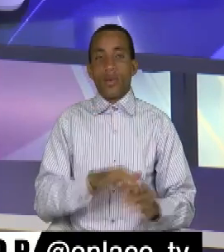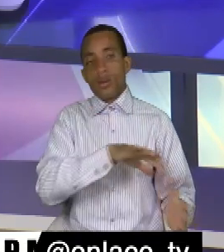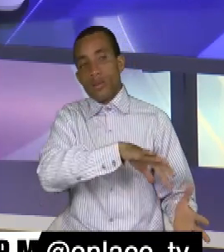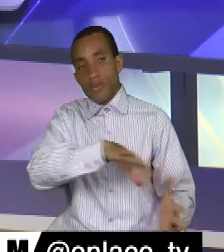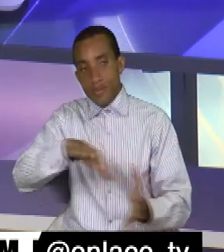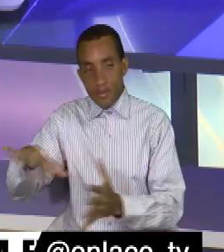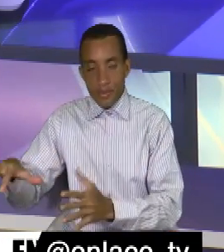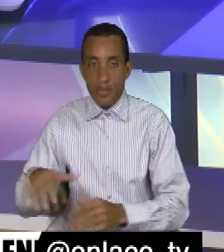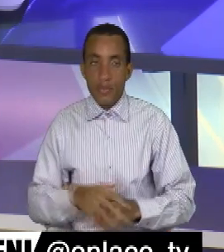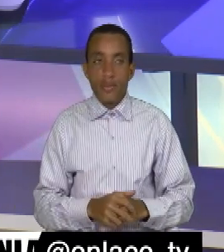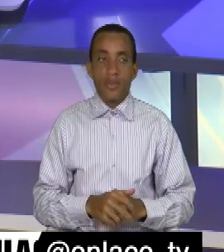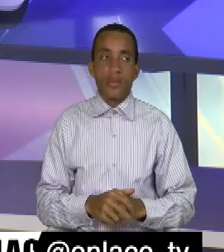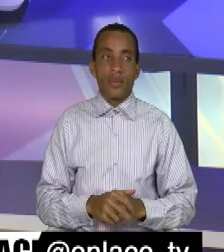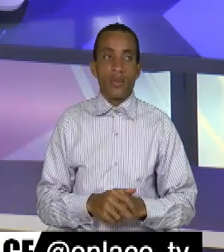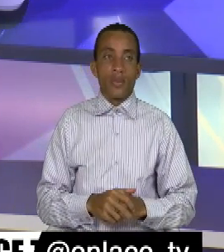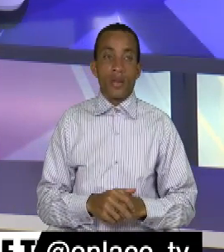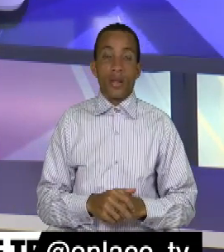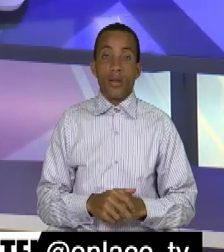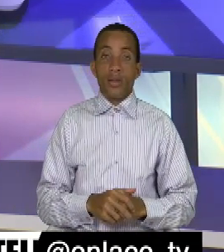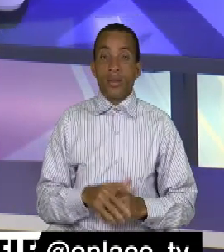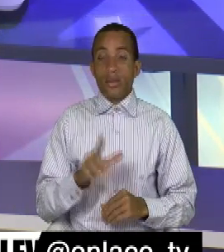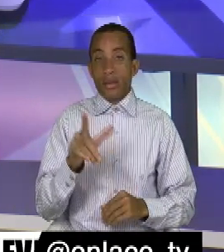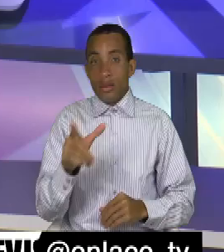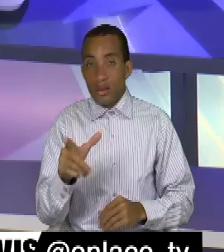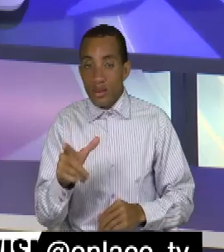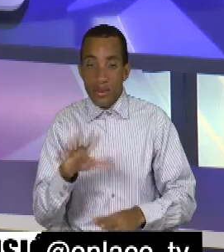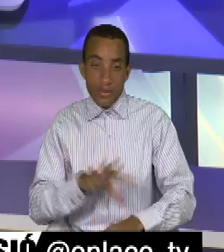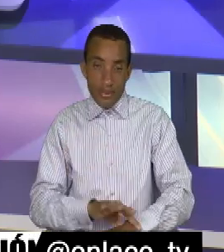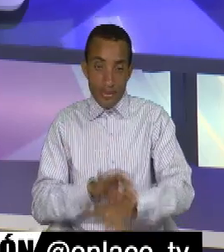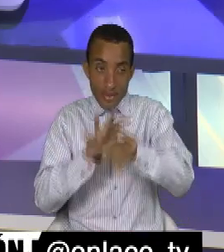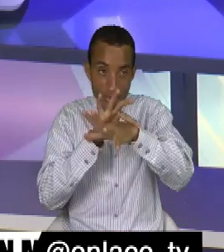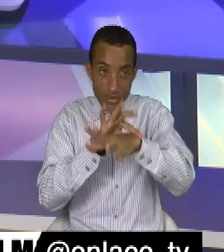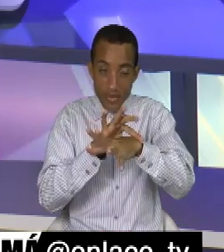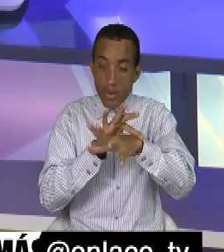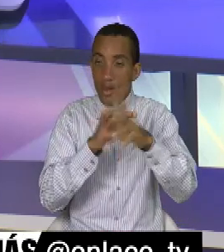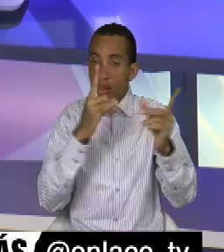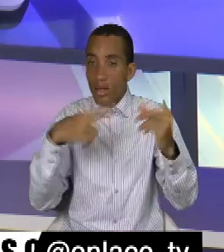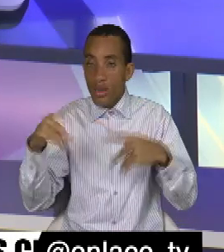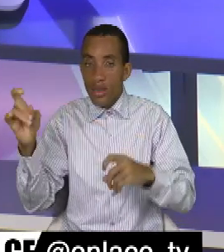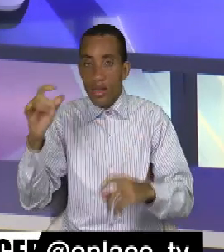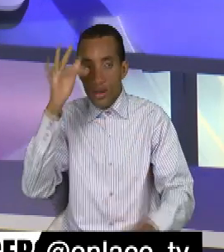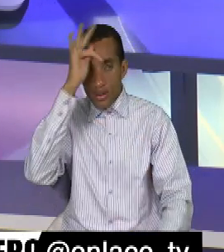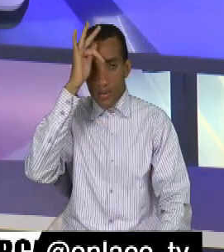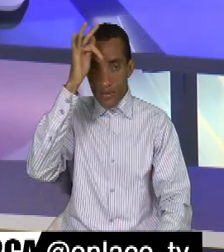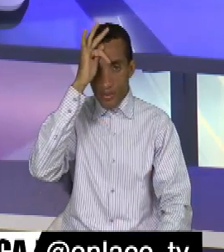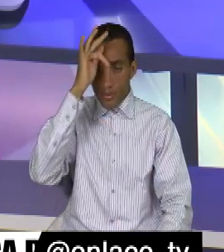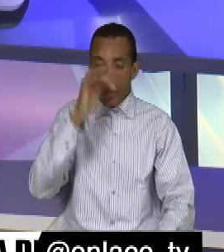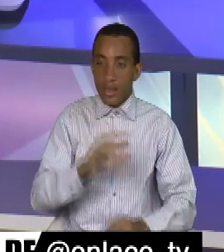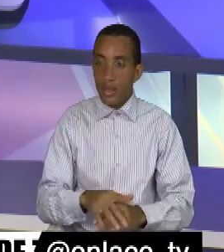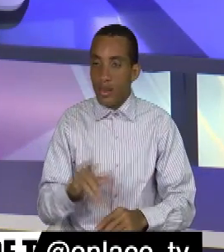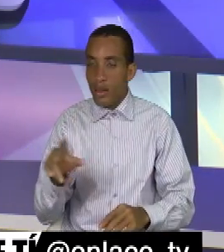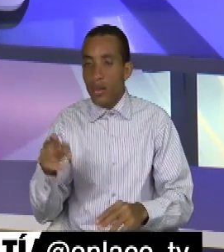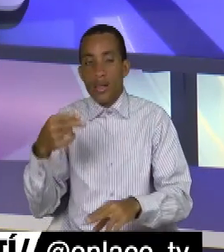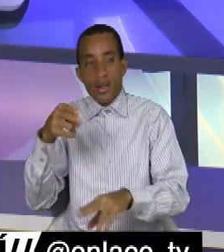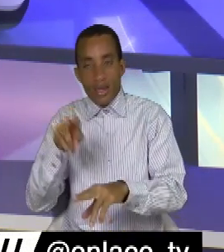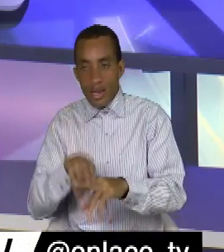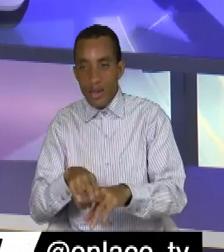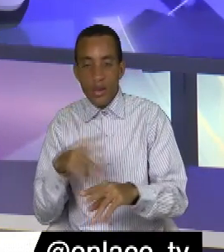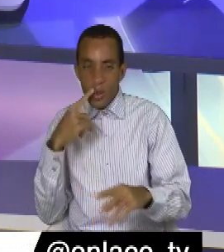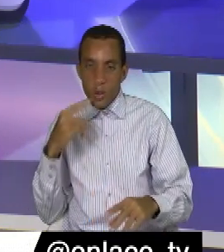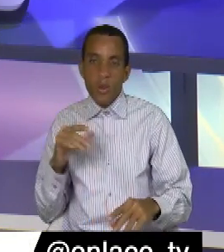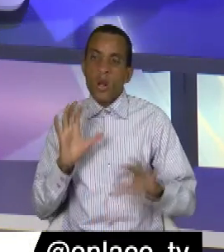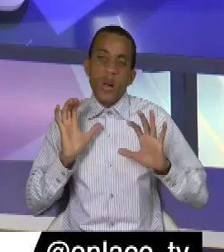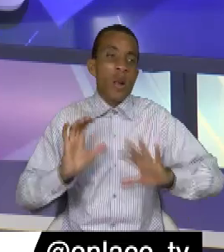física por parte de un paciente al personal médico del Hospital Regional del Magdalena Medio. Este hecho violento quedó registrado en cámara de